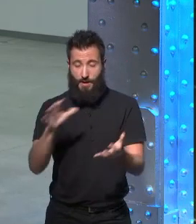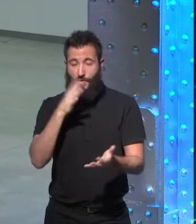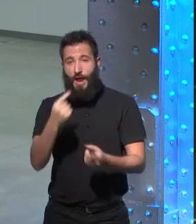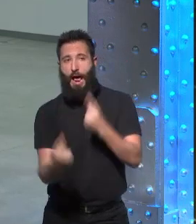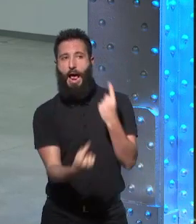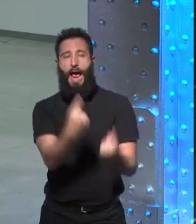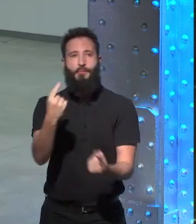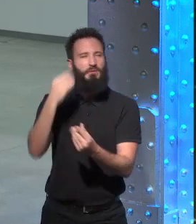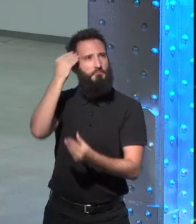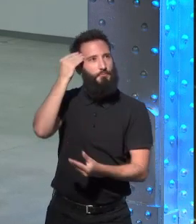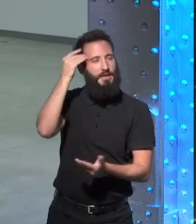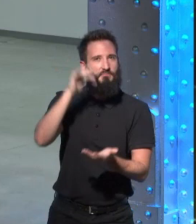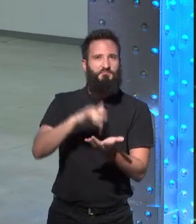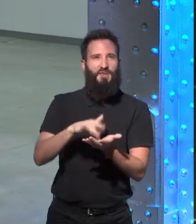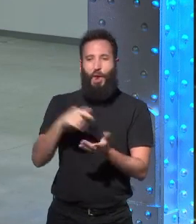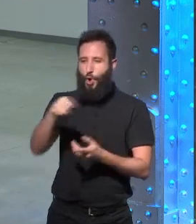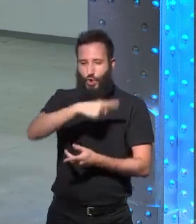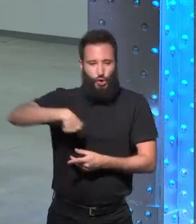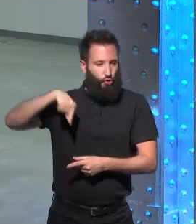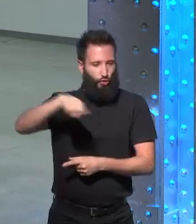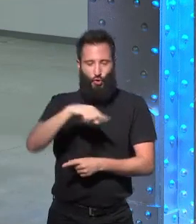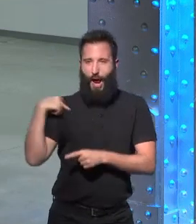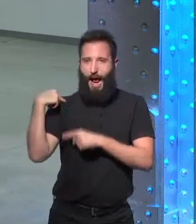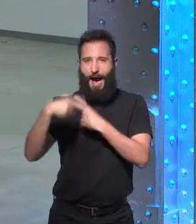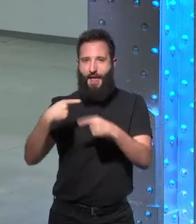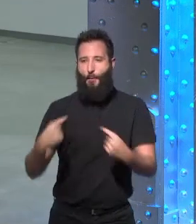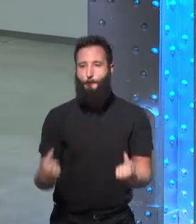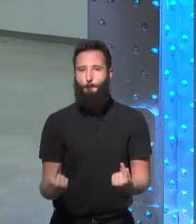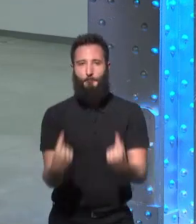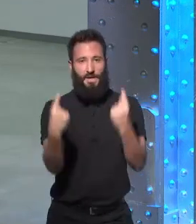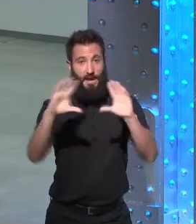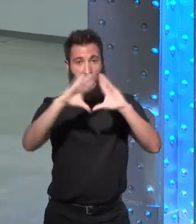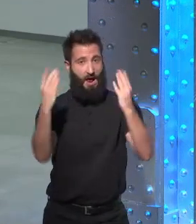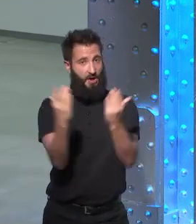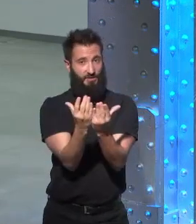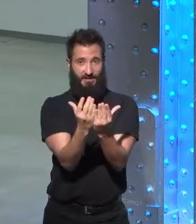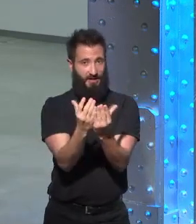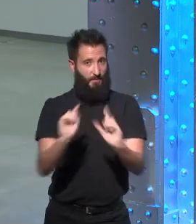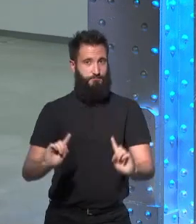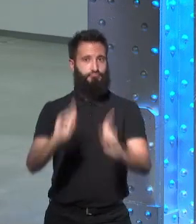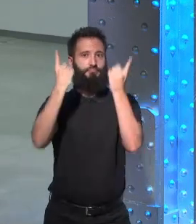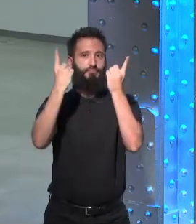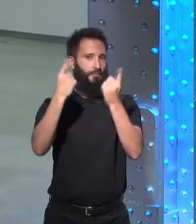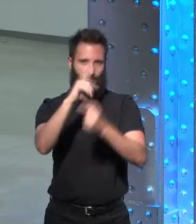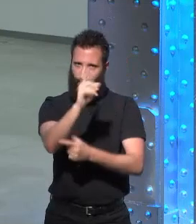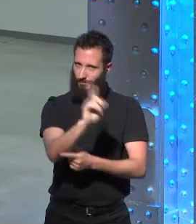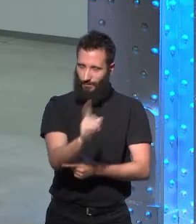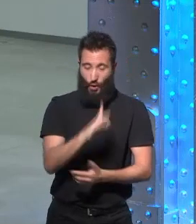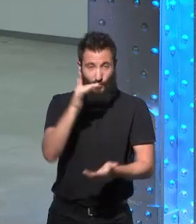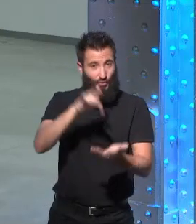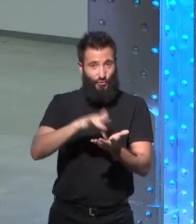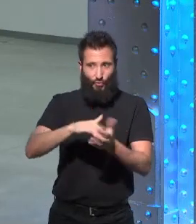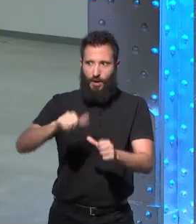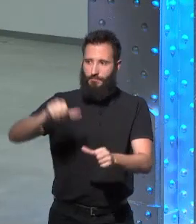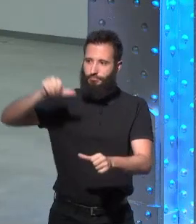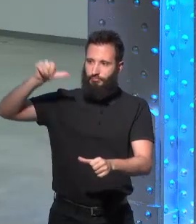que pensamos que somos la primera generación de seres humanos sobre la Tierra. Y ha habido más. O sea, hubo un